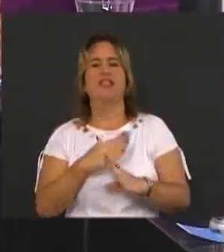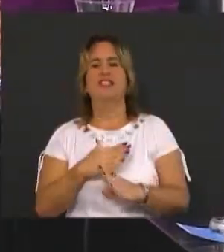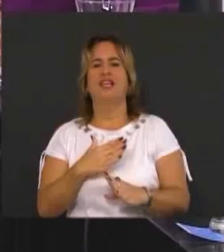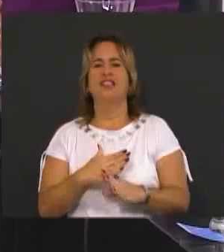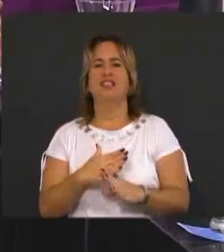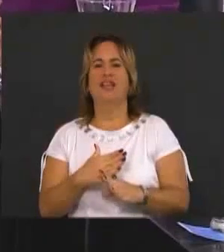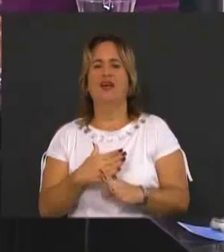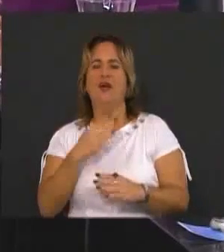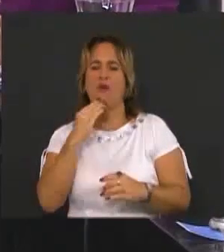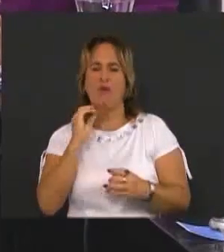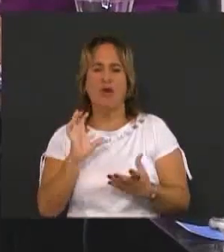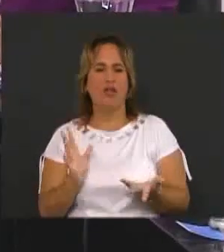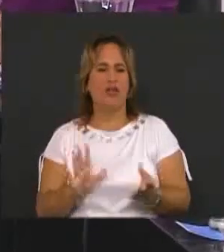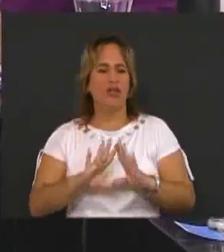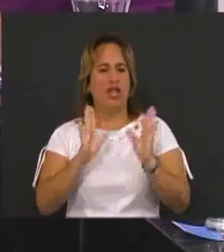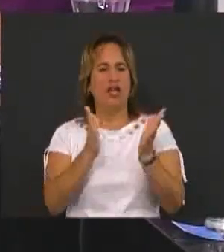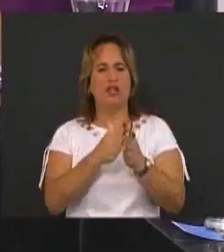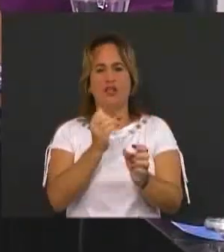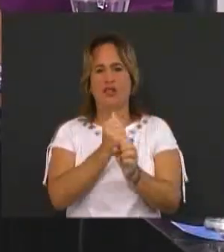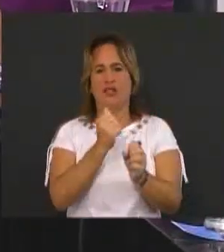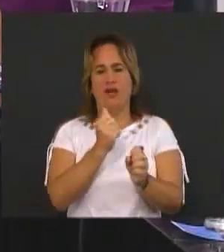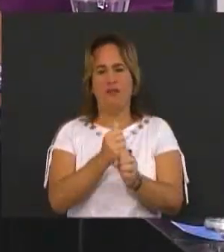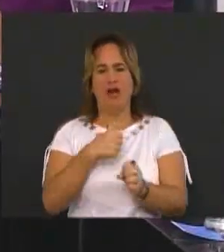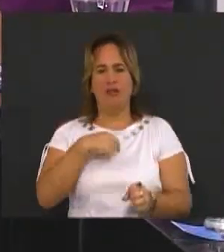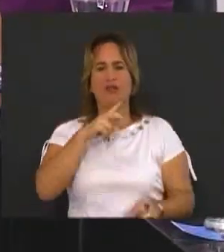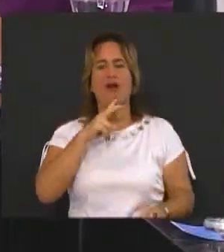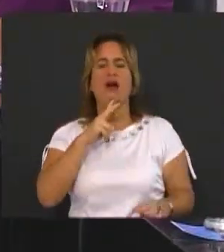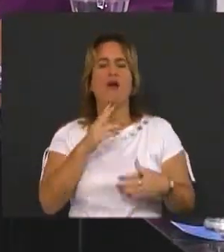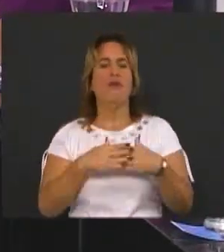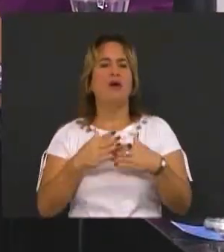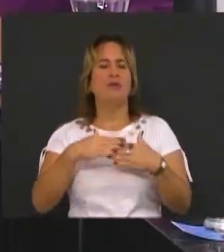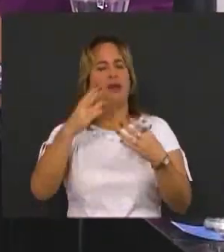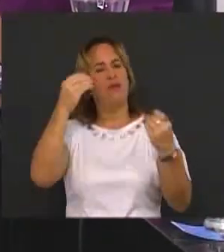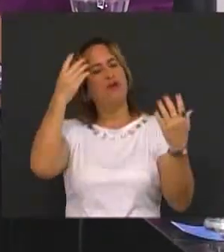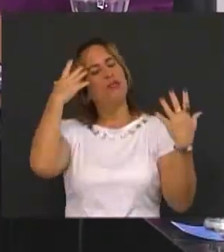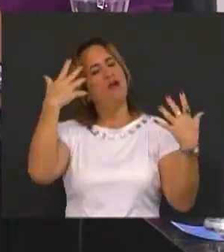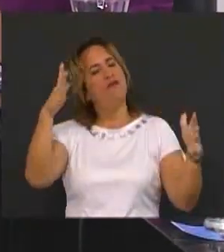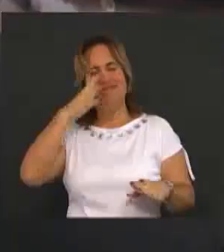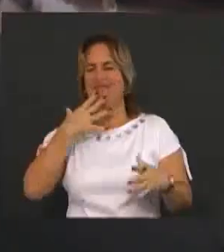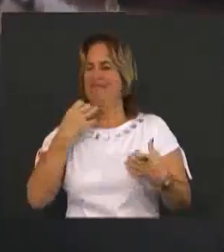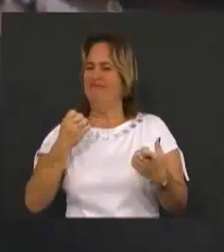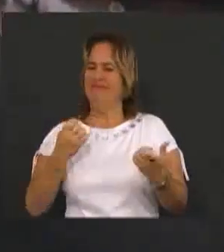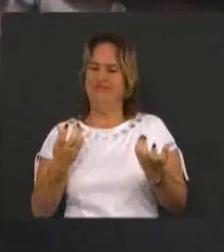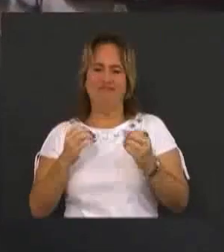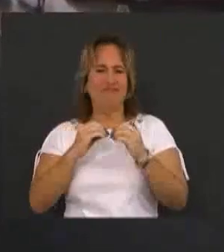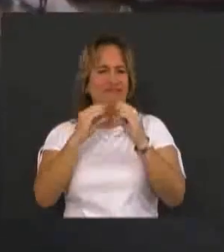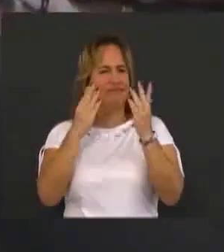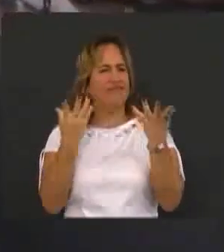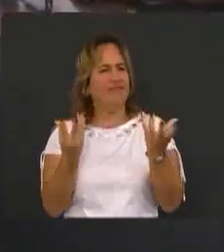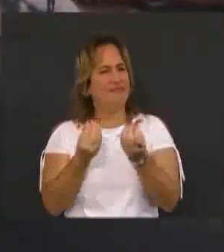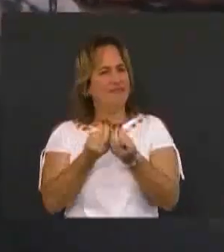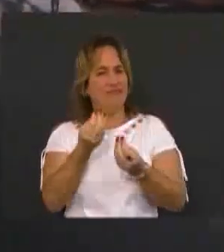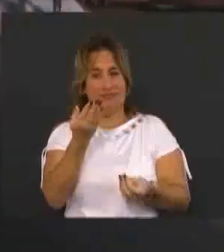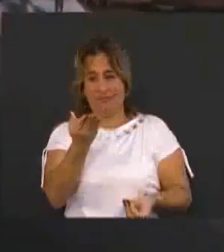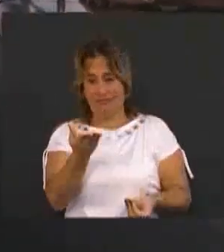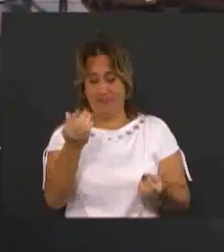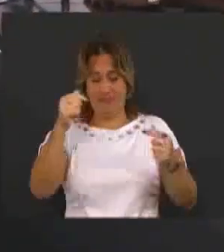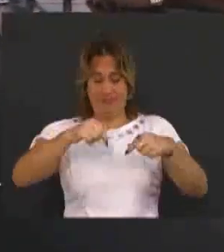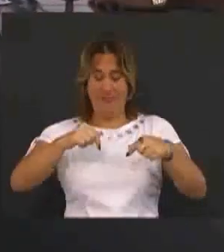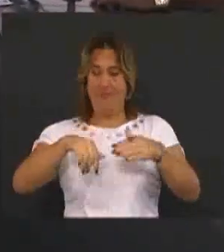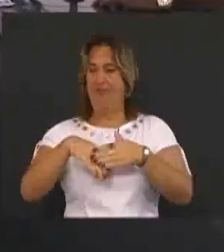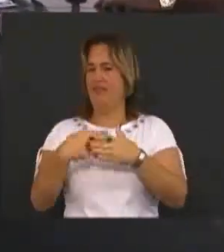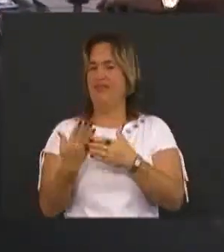los principales sectores del territorio santiaguero, en la definición de esos temas y también